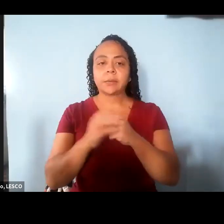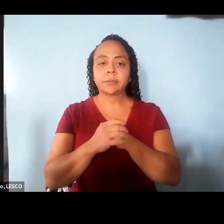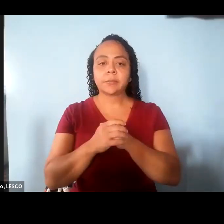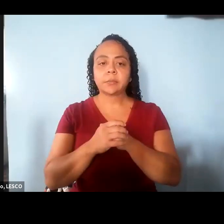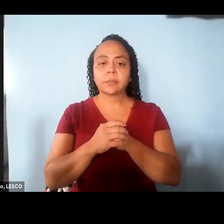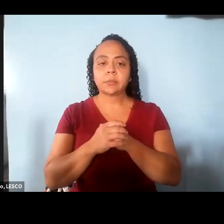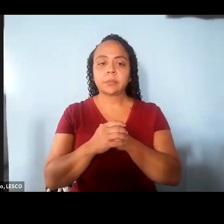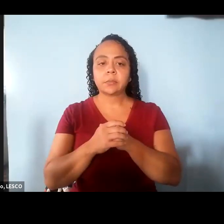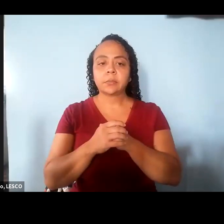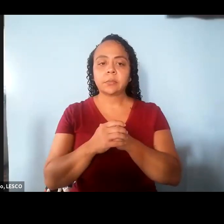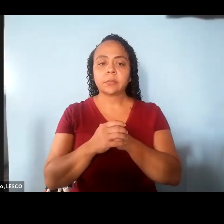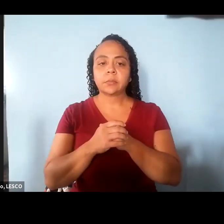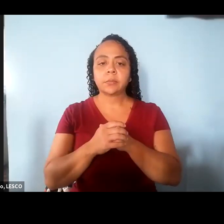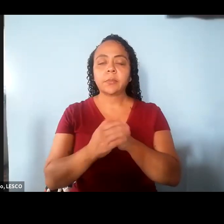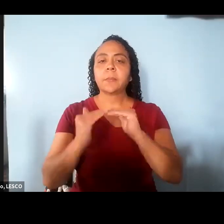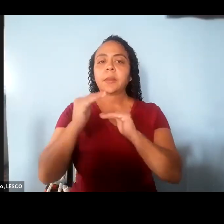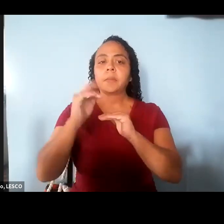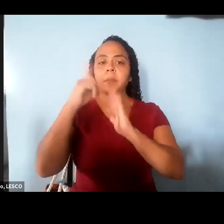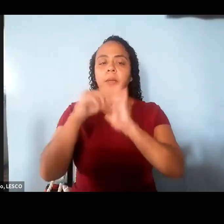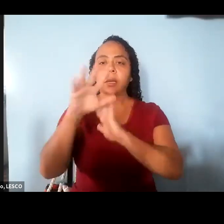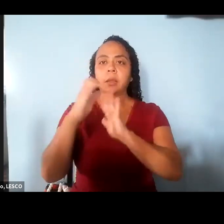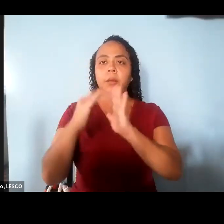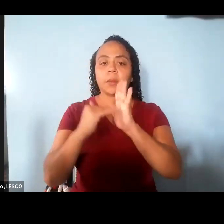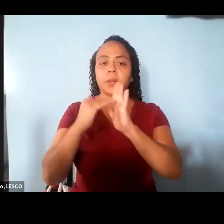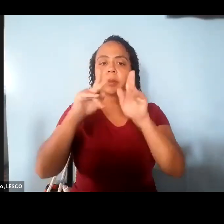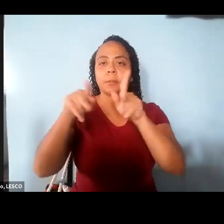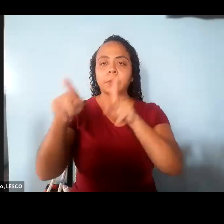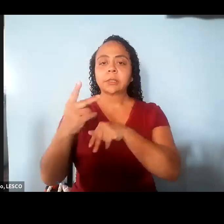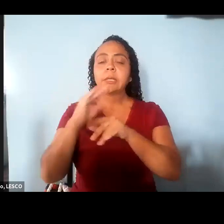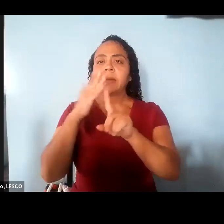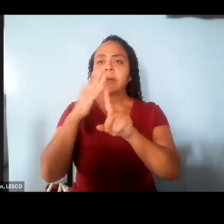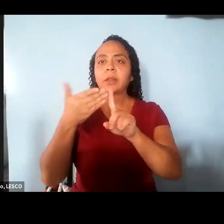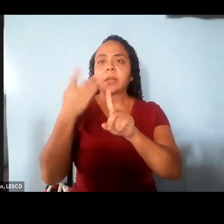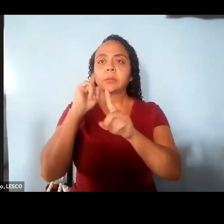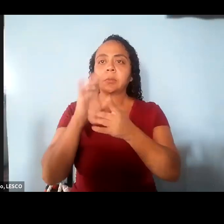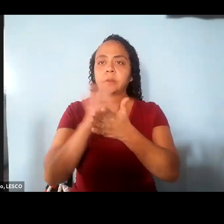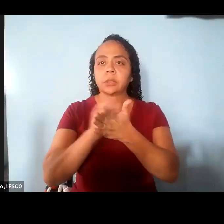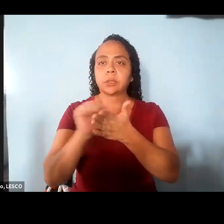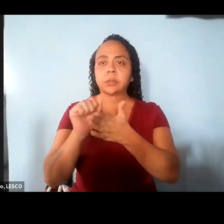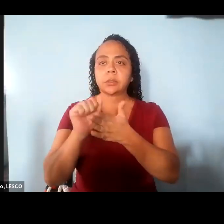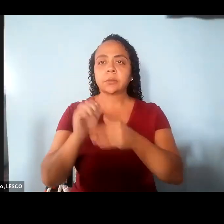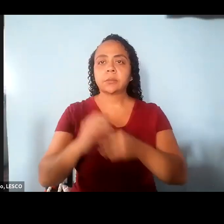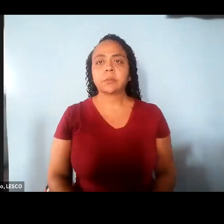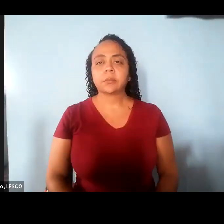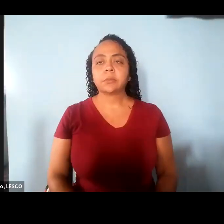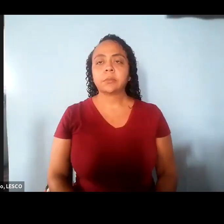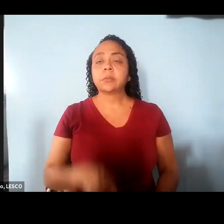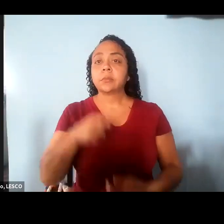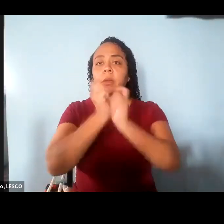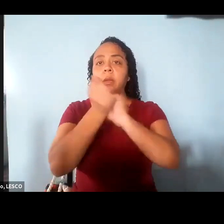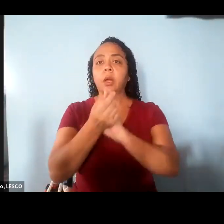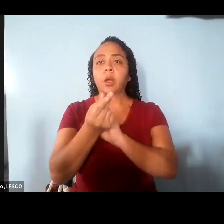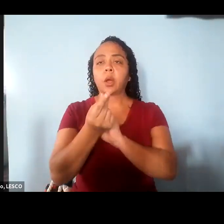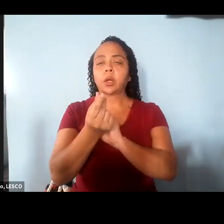última década más de 1500 millones de personas se han visto afectadas por desastres que se traduce a un costo de al